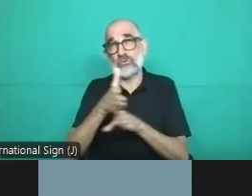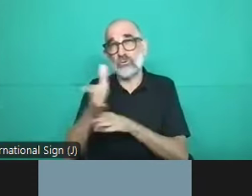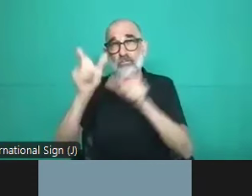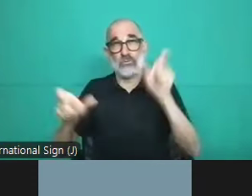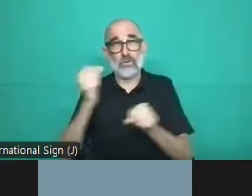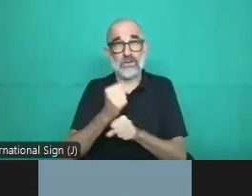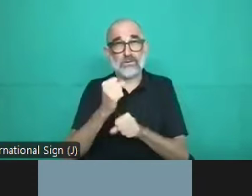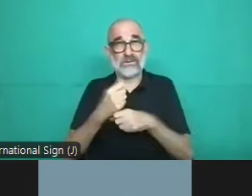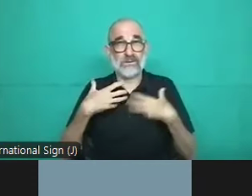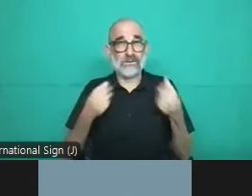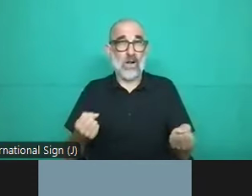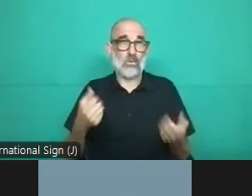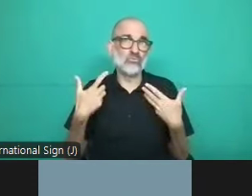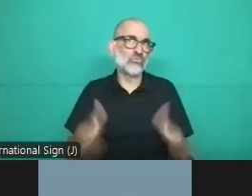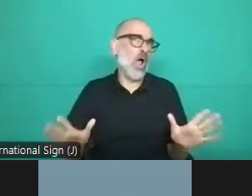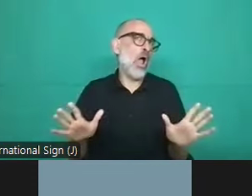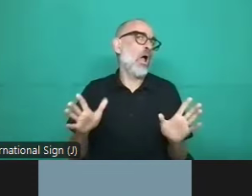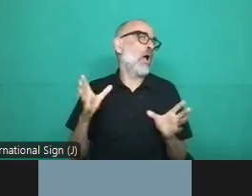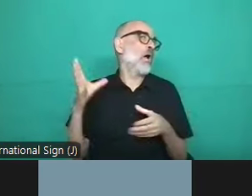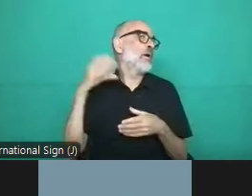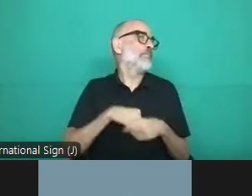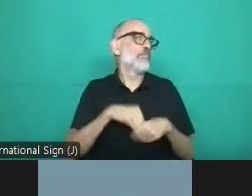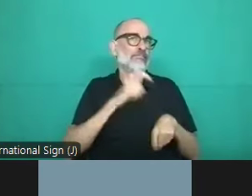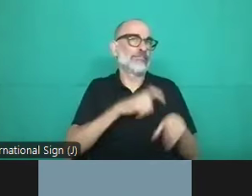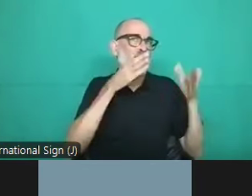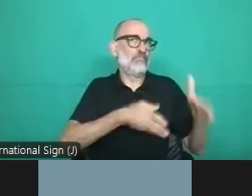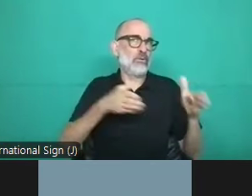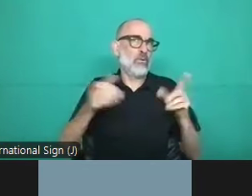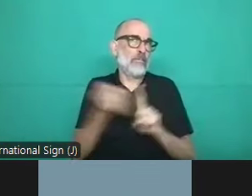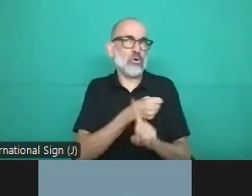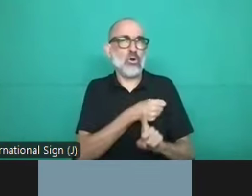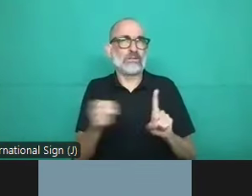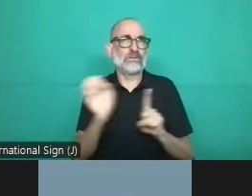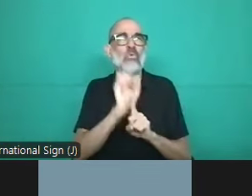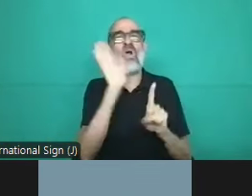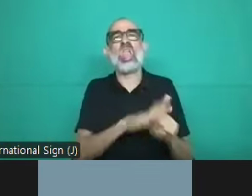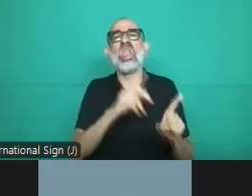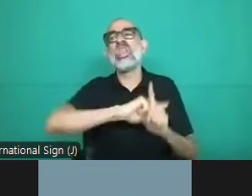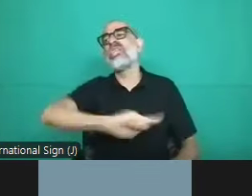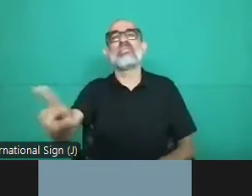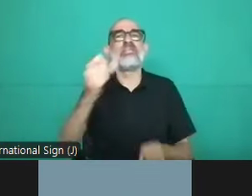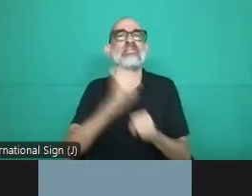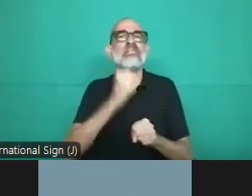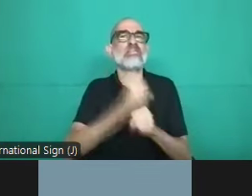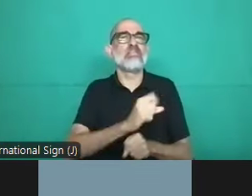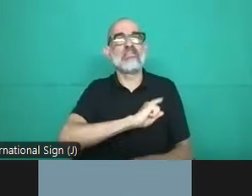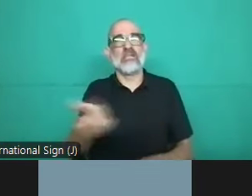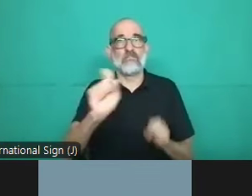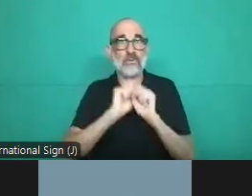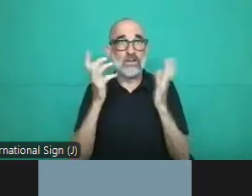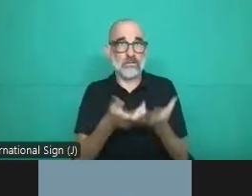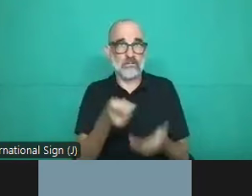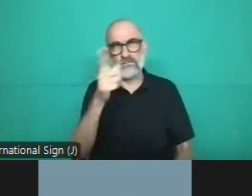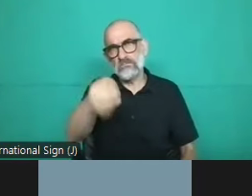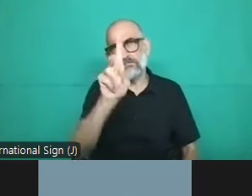respeito. Y este tema del Esse empeoramiento de tema las condiciones do laborales de los trabajadores ahm, de salud está volviendo cada vez